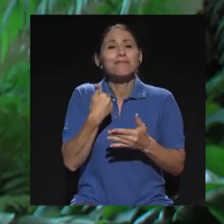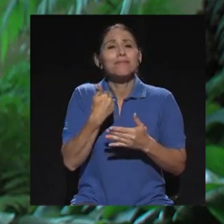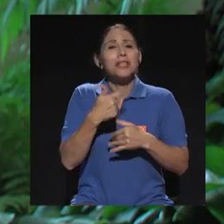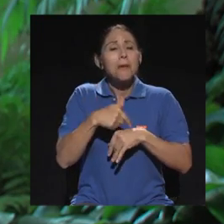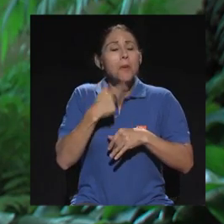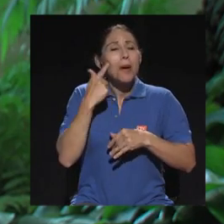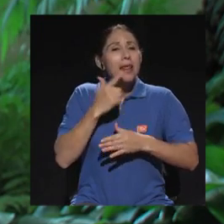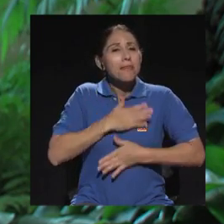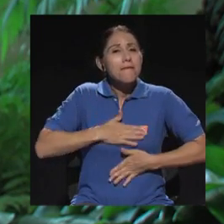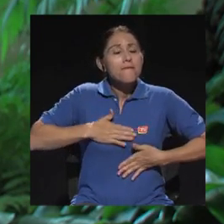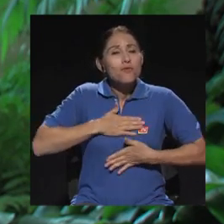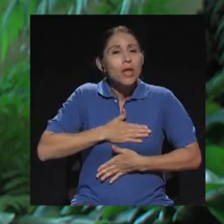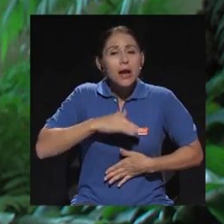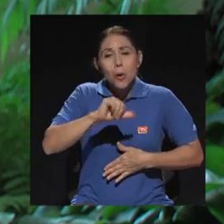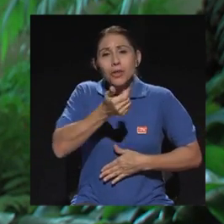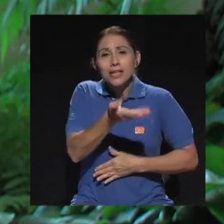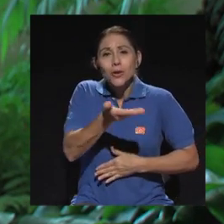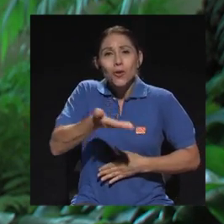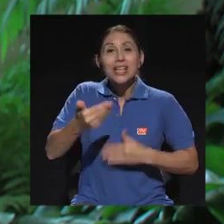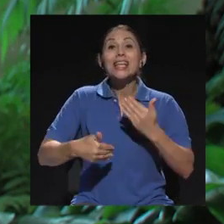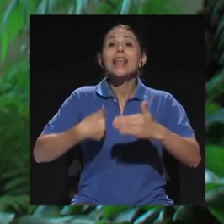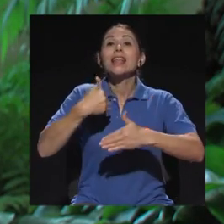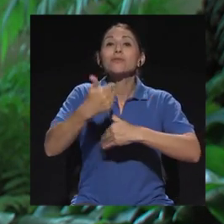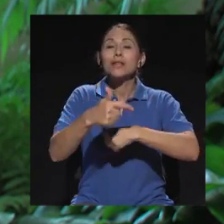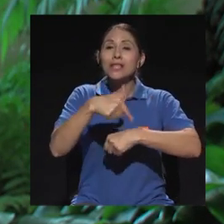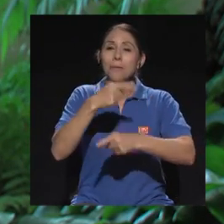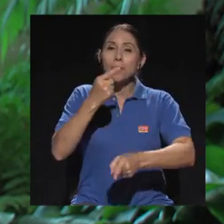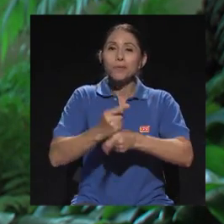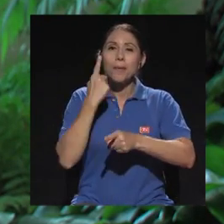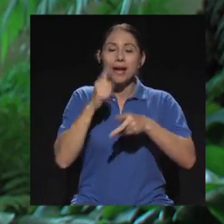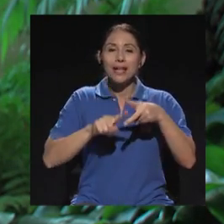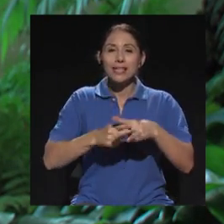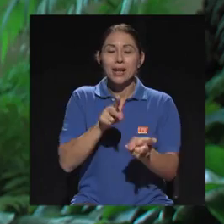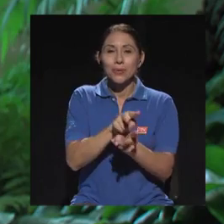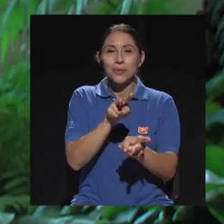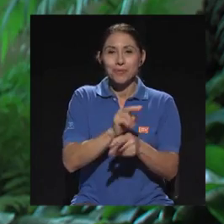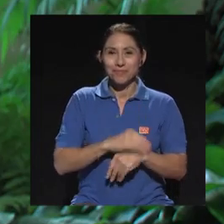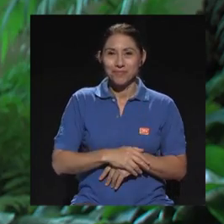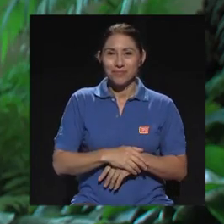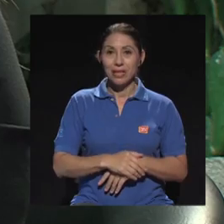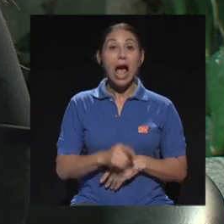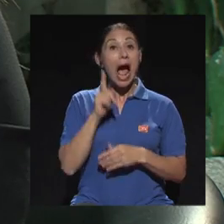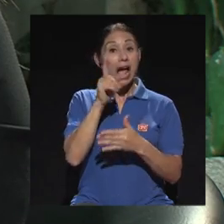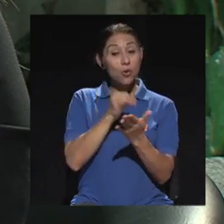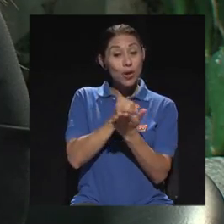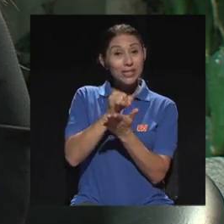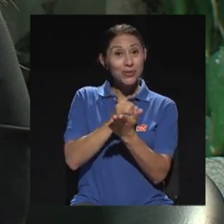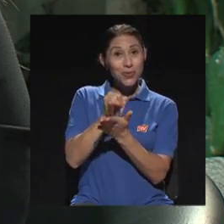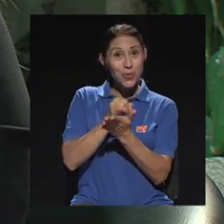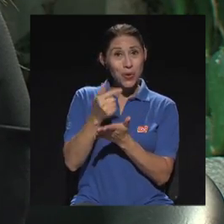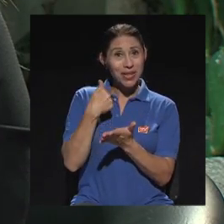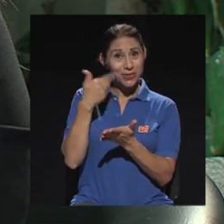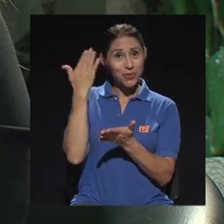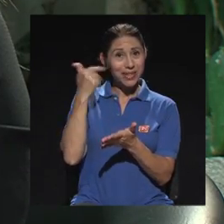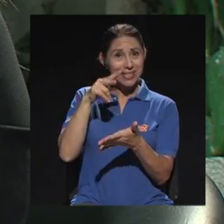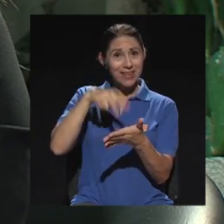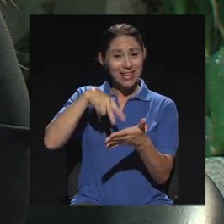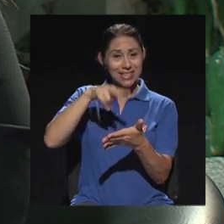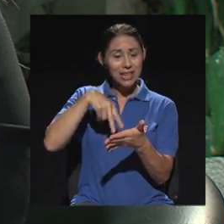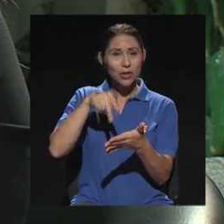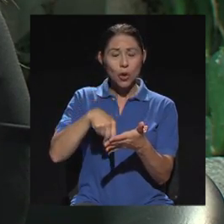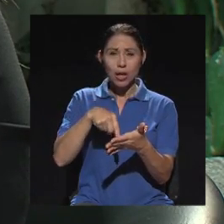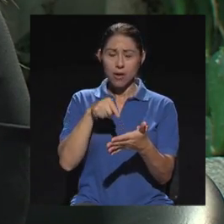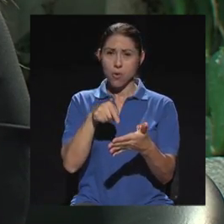las relaciones sexuales. Incluso hay un estudio que estaba leyendo a propósito de este programa que decía algo que me